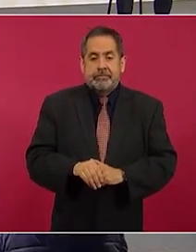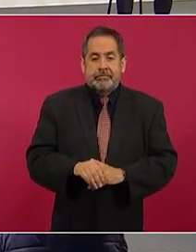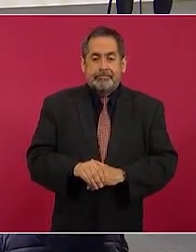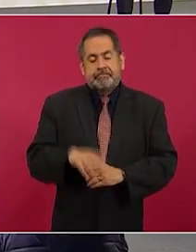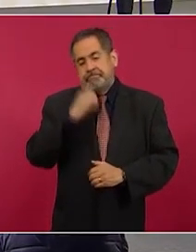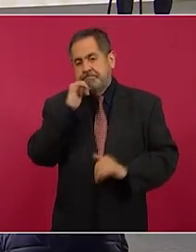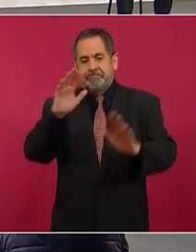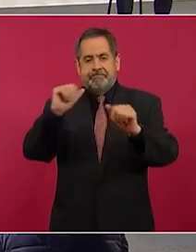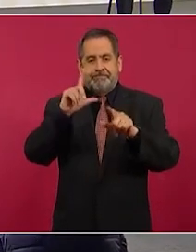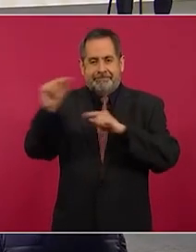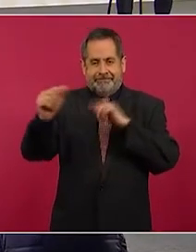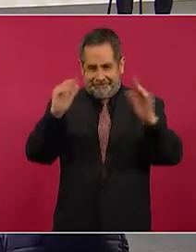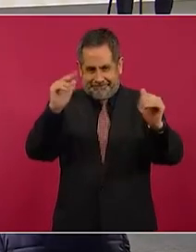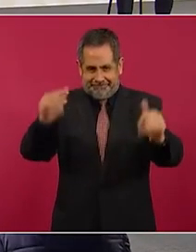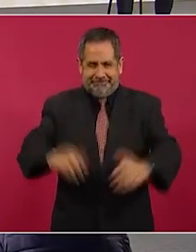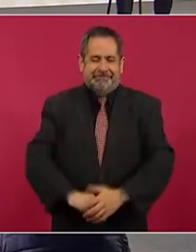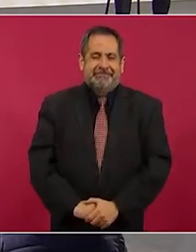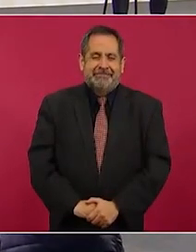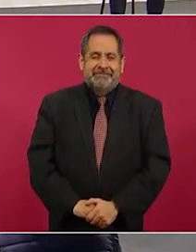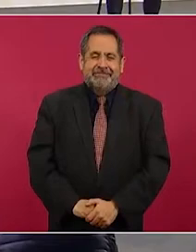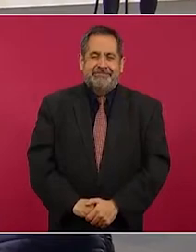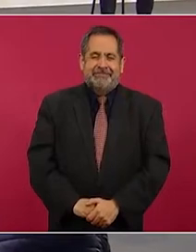Bueno, me tengo que ir. Adiós.